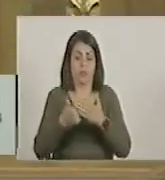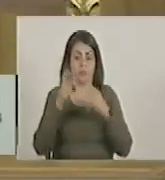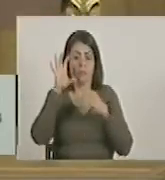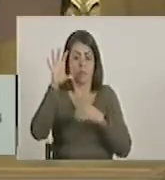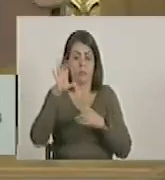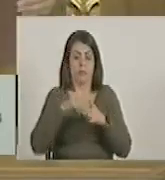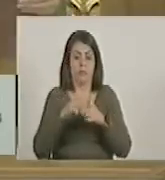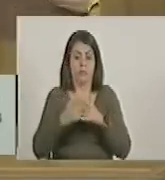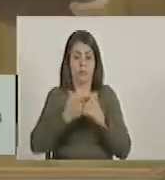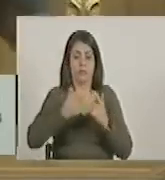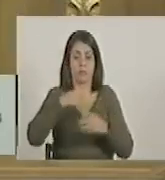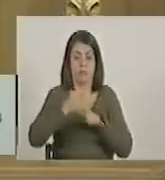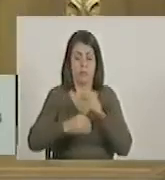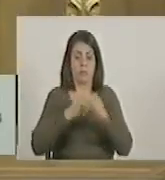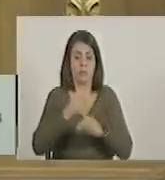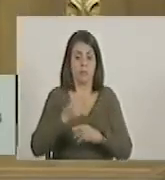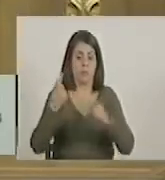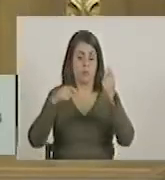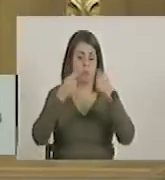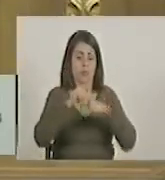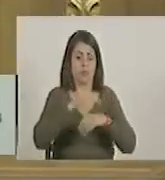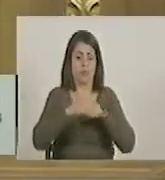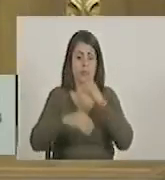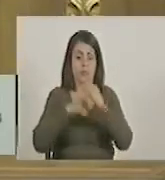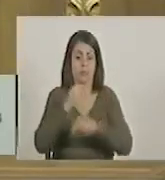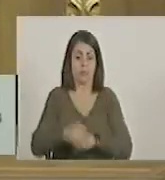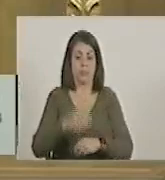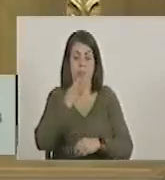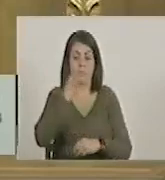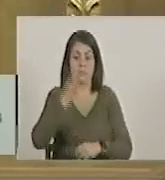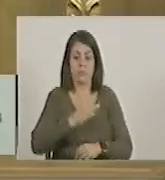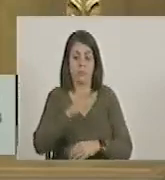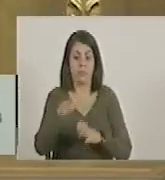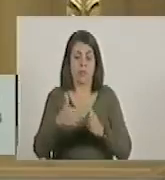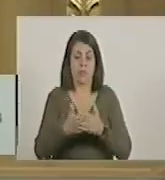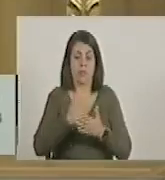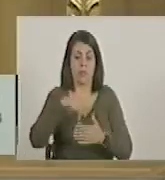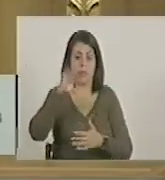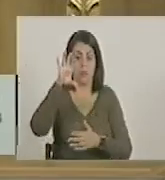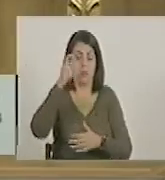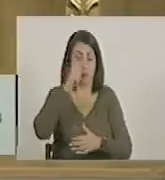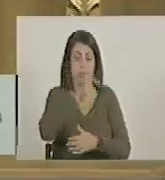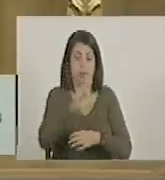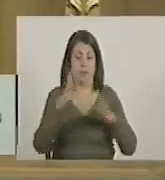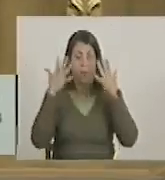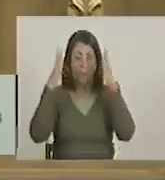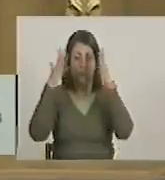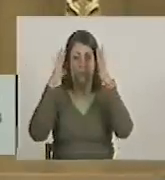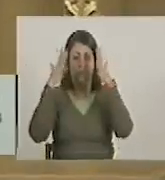nos montamos nosotros a que las exportaciones sean una realidad para nuestro pueblo.